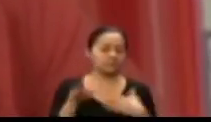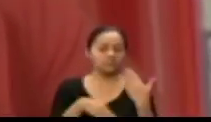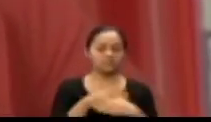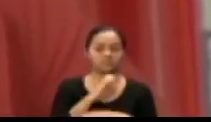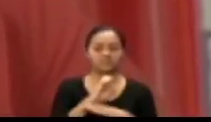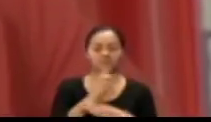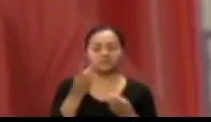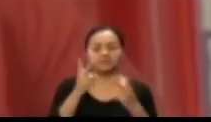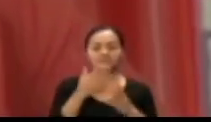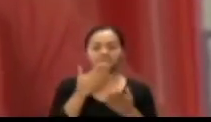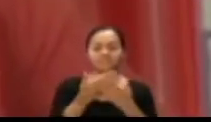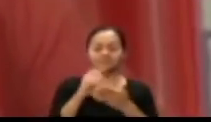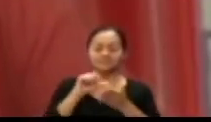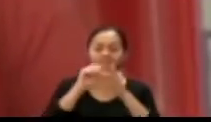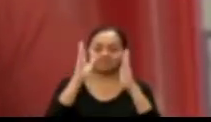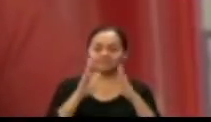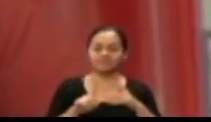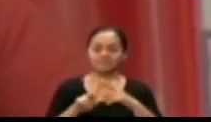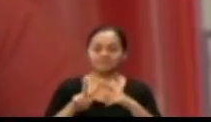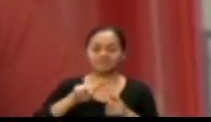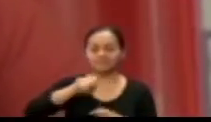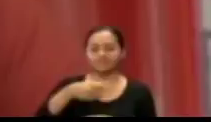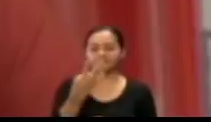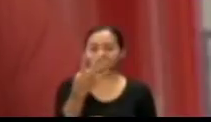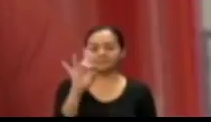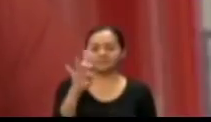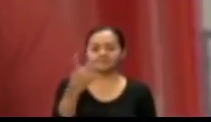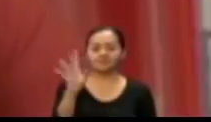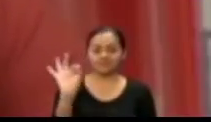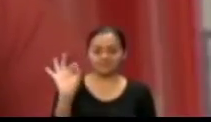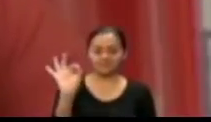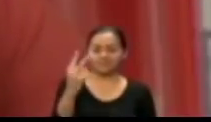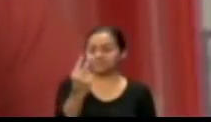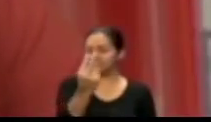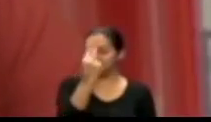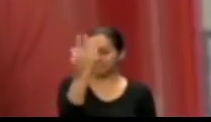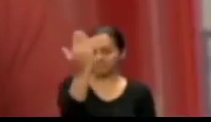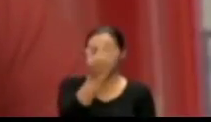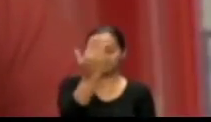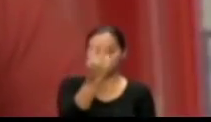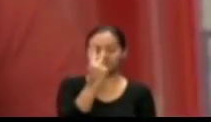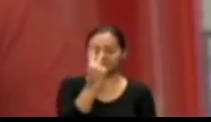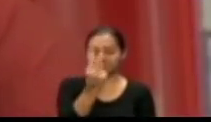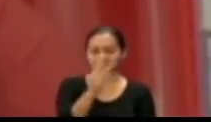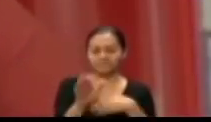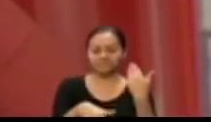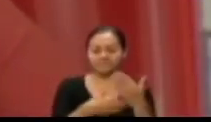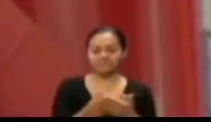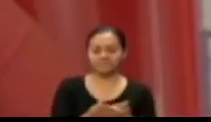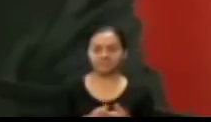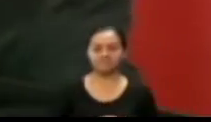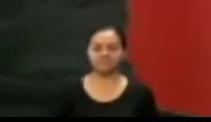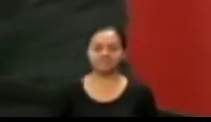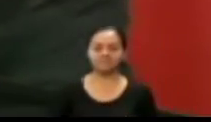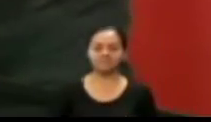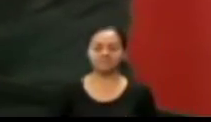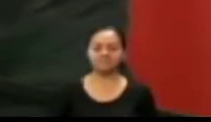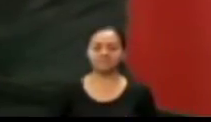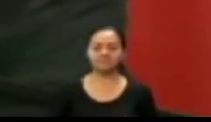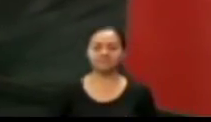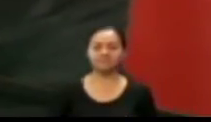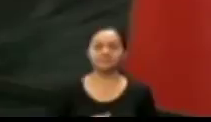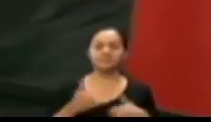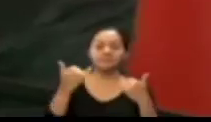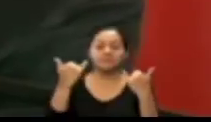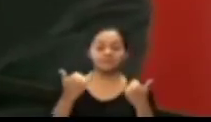también agradecer al Ciudadano TV, por supuesto, Canal 48 y 49, que nos ha permitido llegar a través de las pantallas. Jorge. Nada más